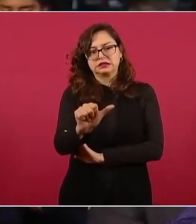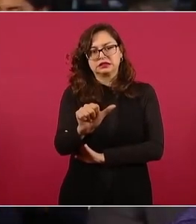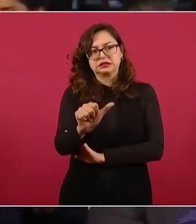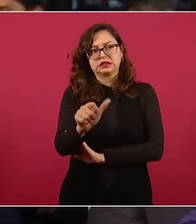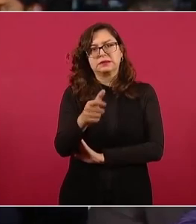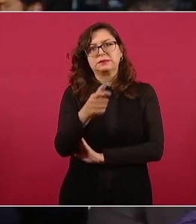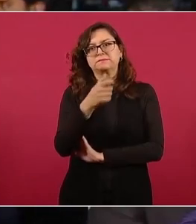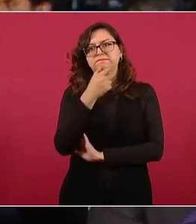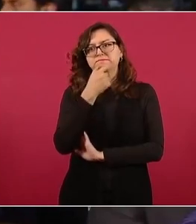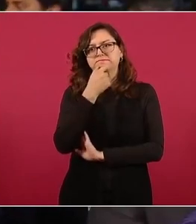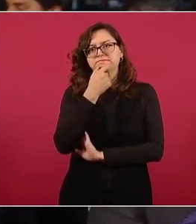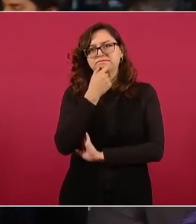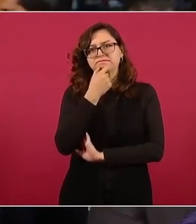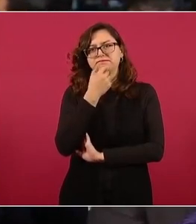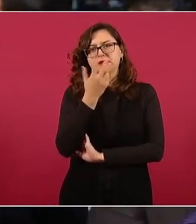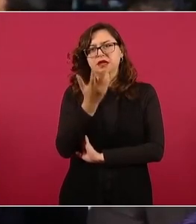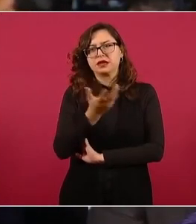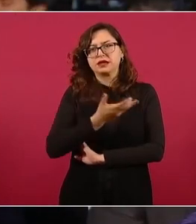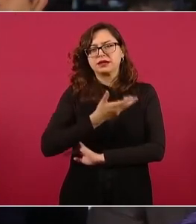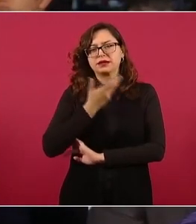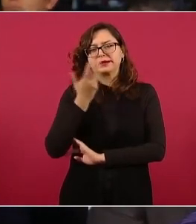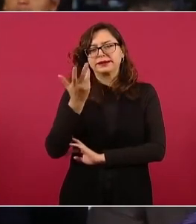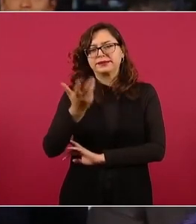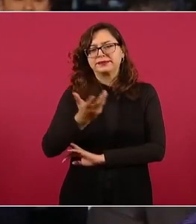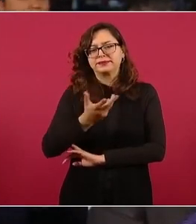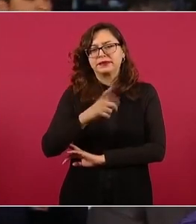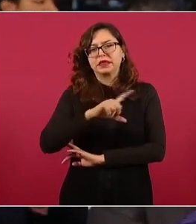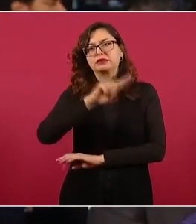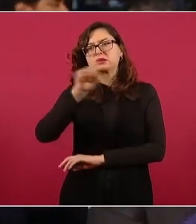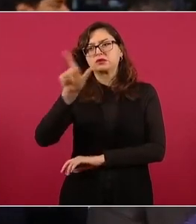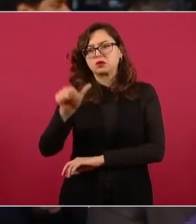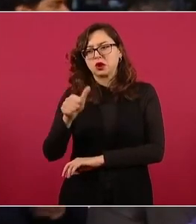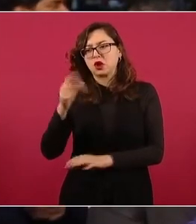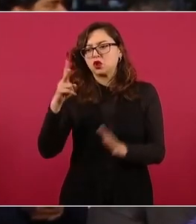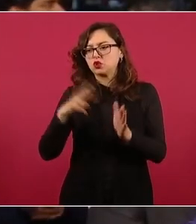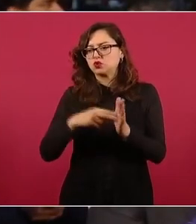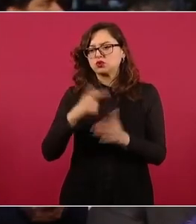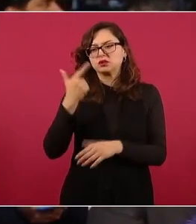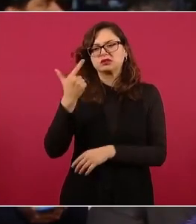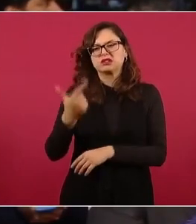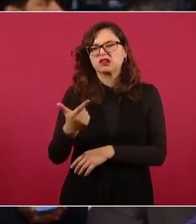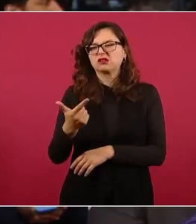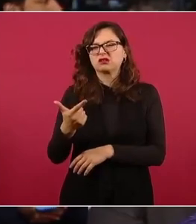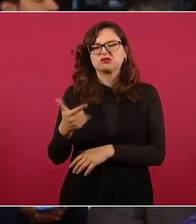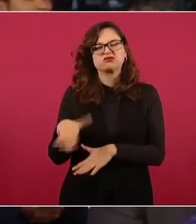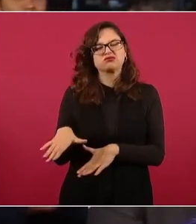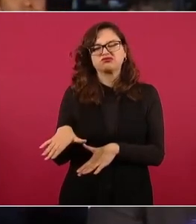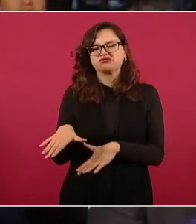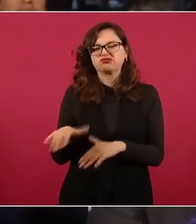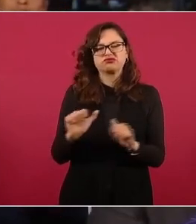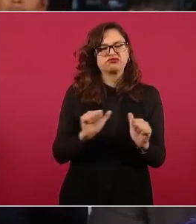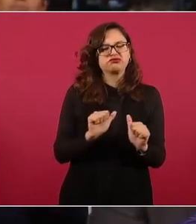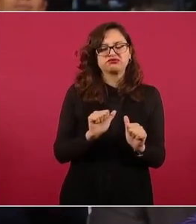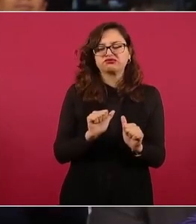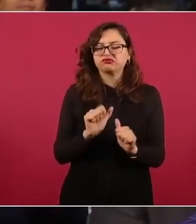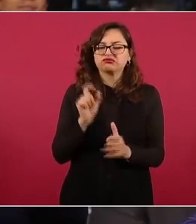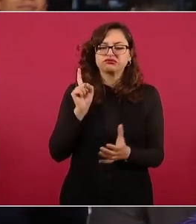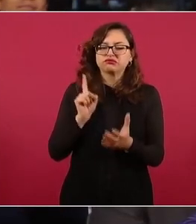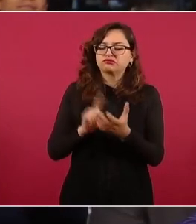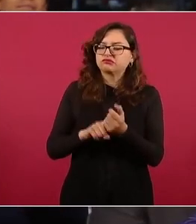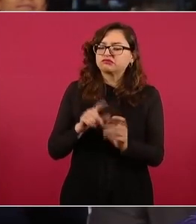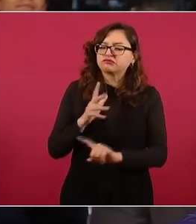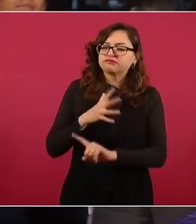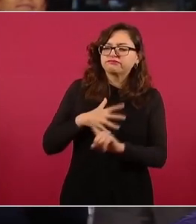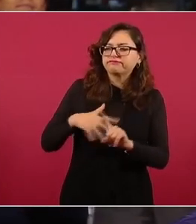en el 2007, y se fueron de México, ya no quisieron estar en México porque no querían ese clima de corrupción, se les hacía